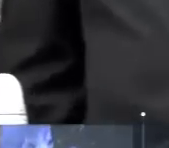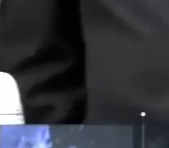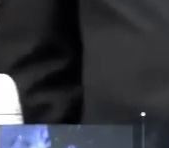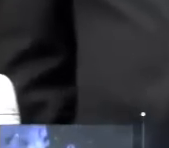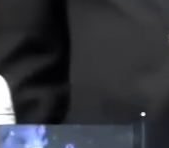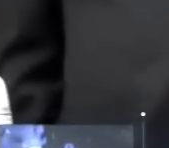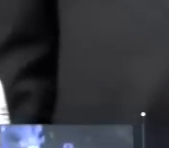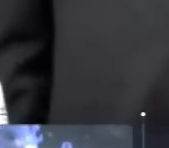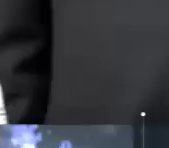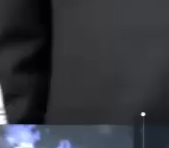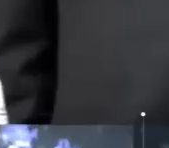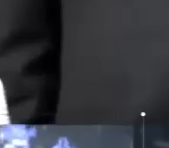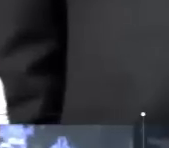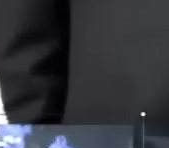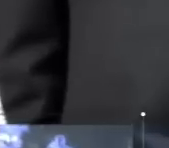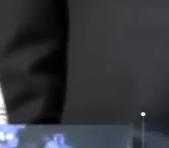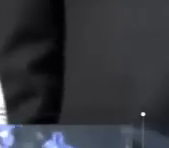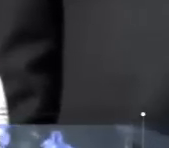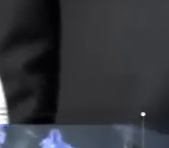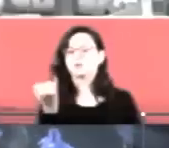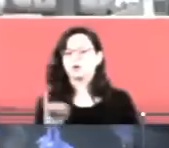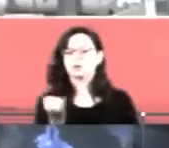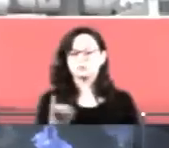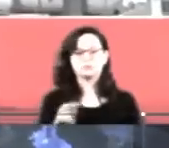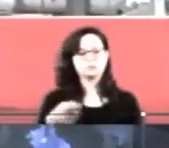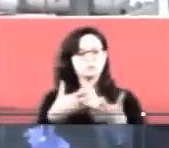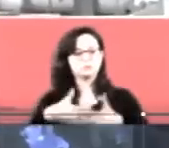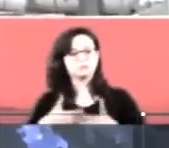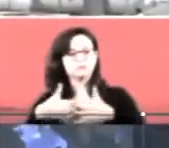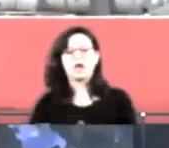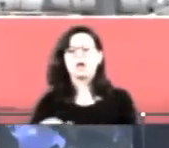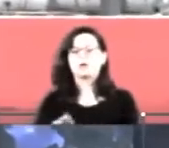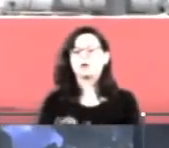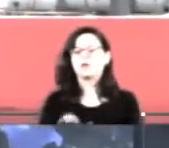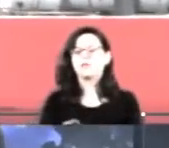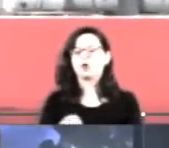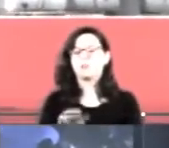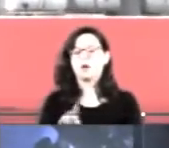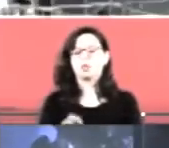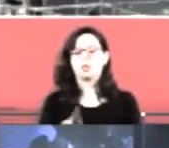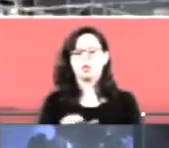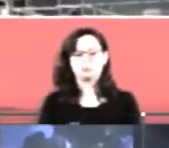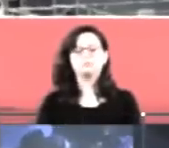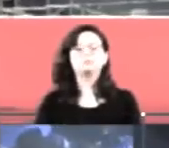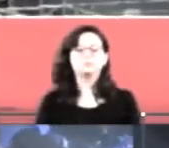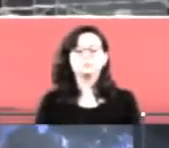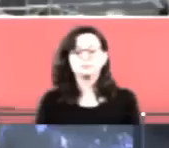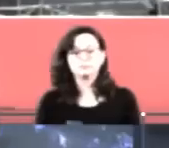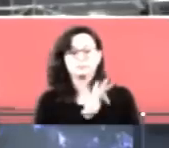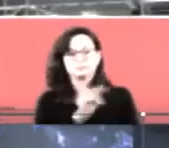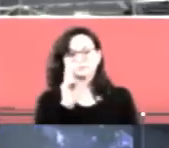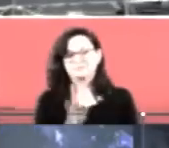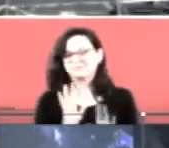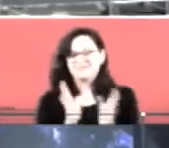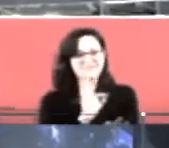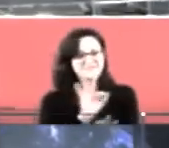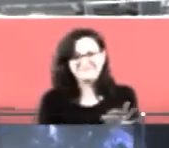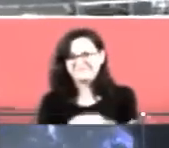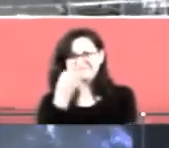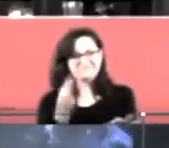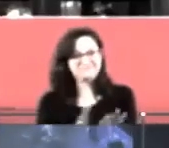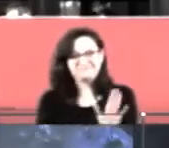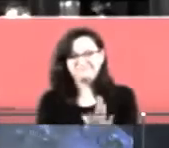refinería va a producir su electricidad a través de agua y de vapor, hay obras asociadas, hay gasoductos, hay acueductos, hay